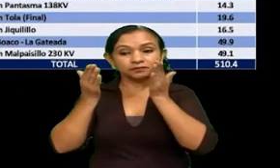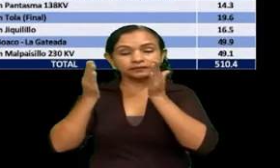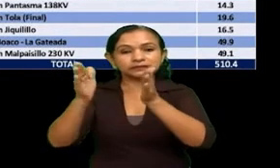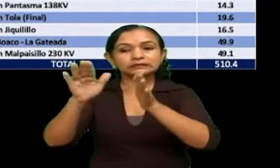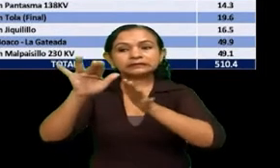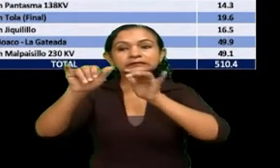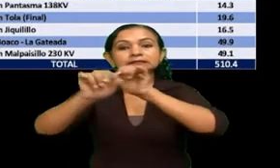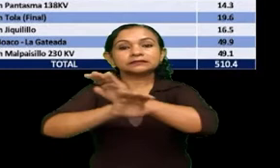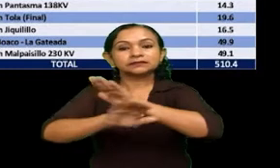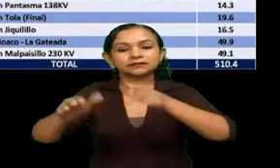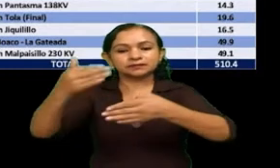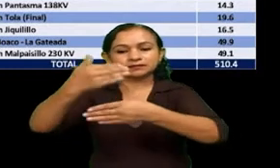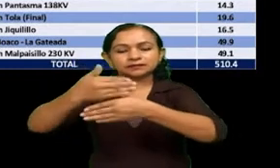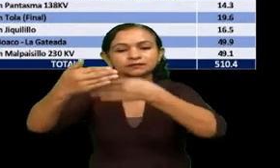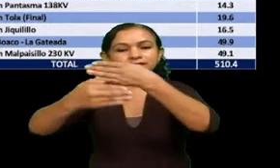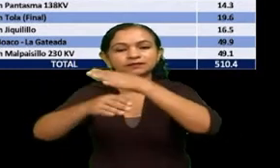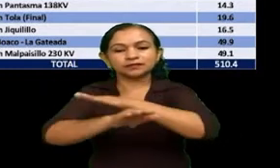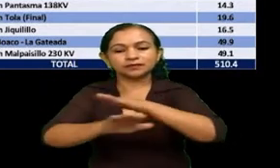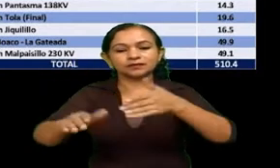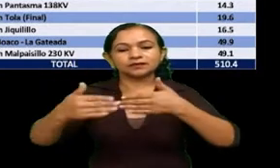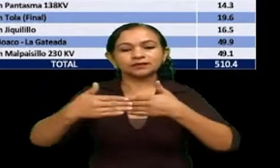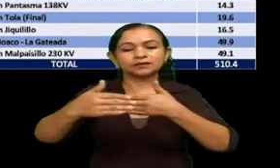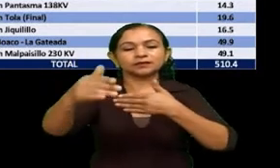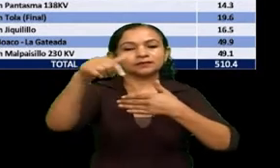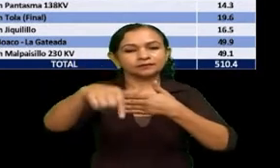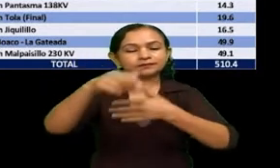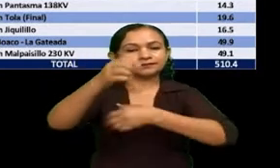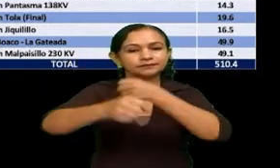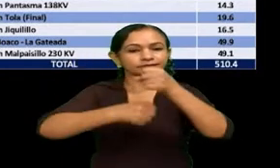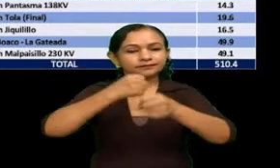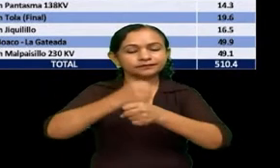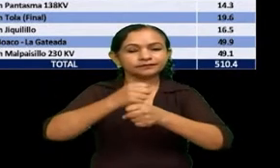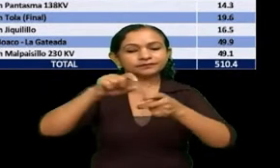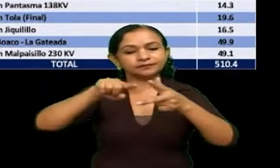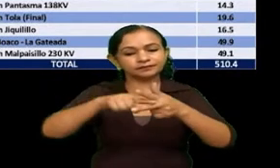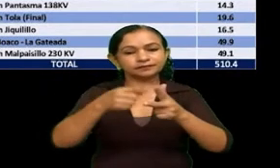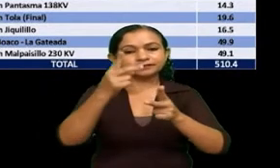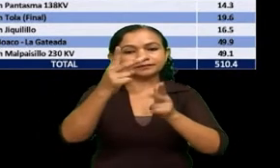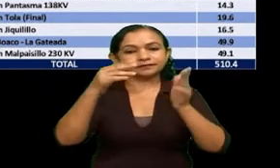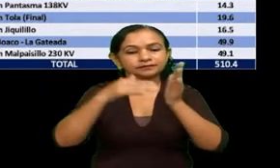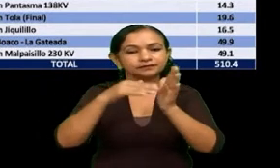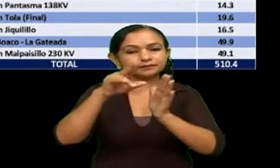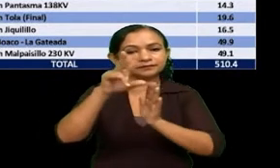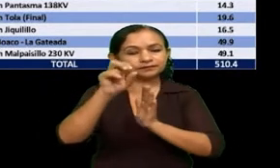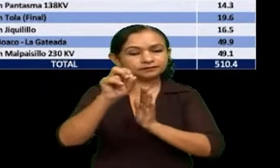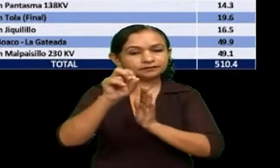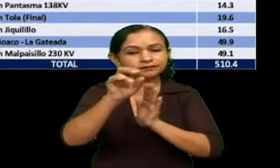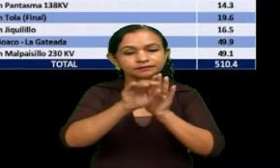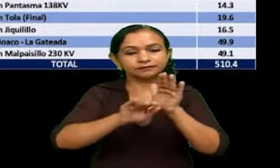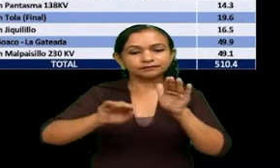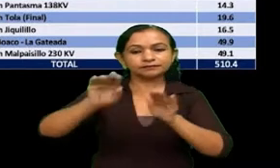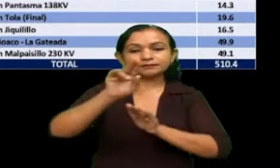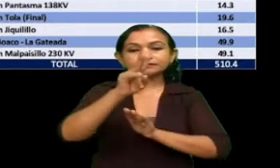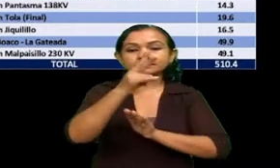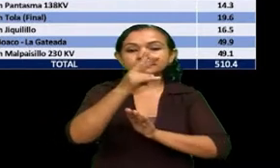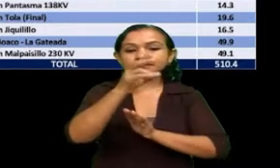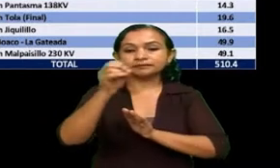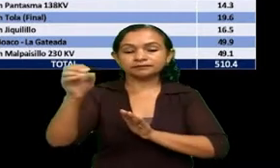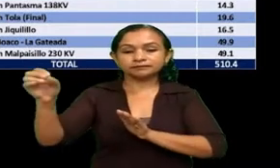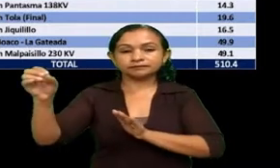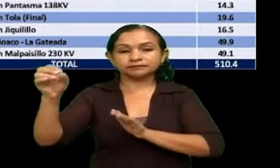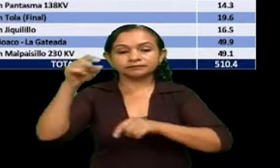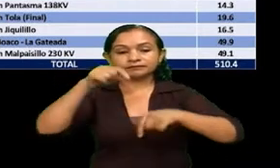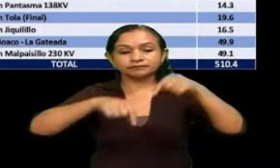lo estaríamos finalizándolo a finales de este año, inicio del otro. Son más de 200 kilómetros desde Ciuna hasta